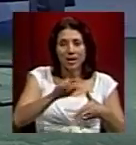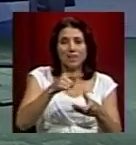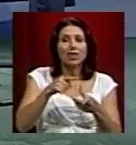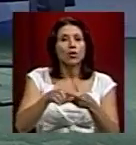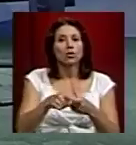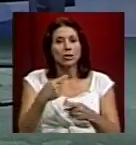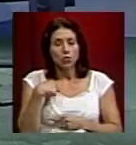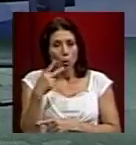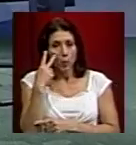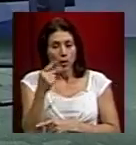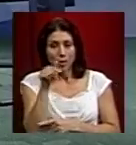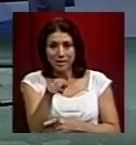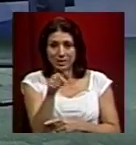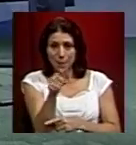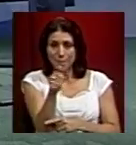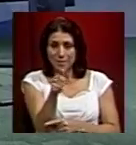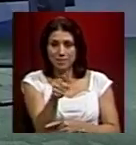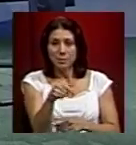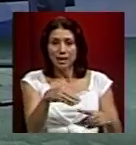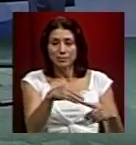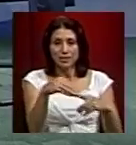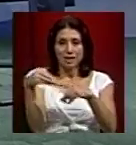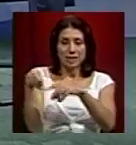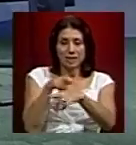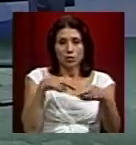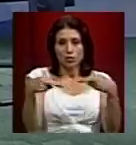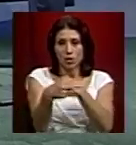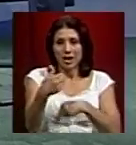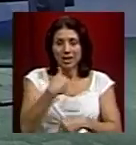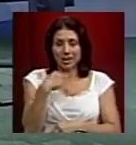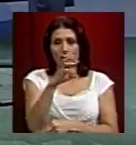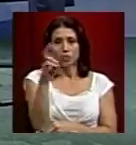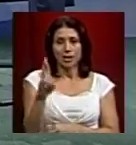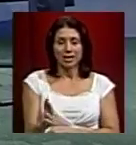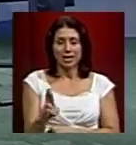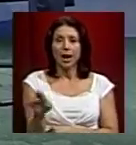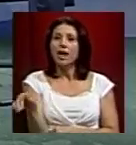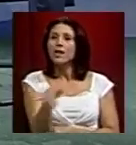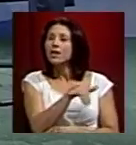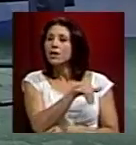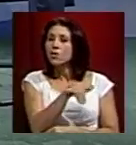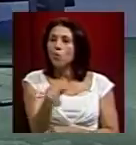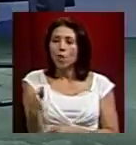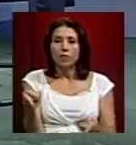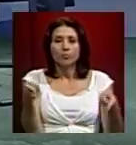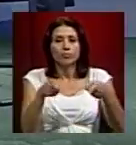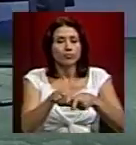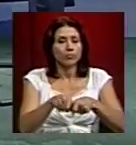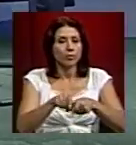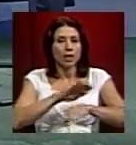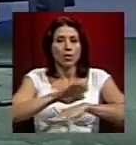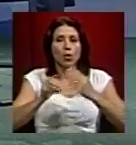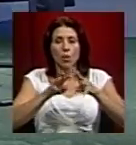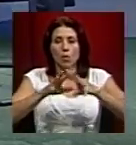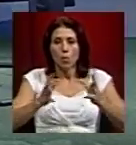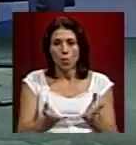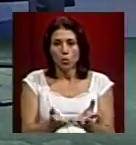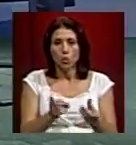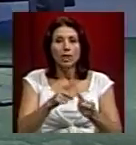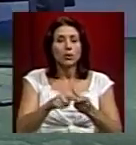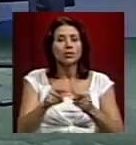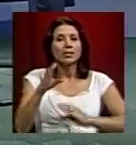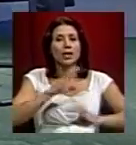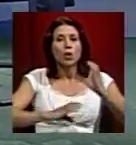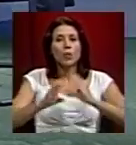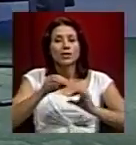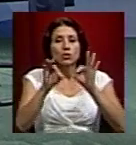es que esa misma especialización regional que tiene Costa Rica, igual es en el mundo, en el resto del mundo. Entonces el comercio es